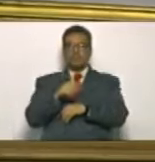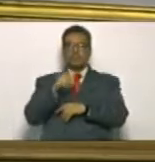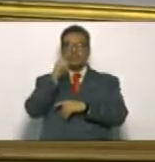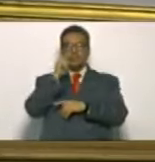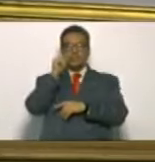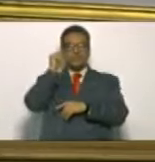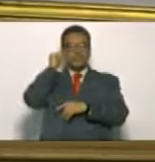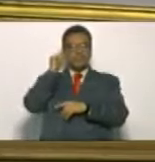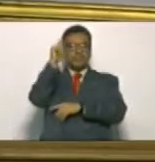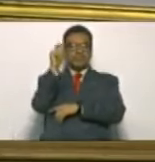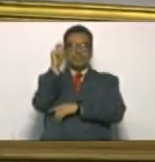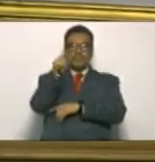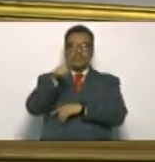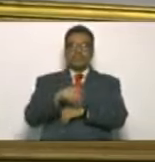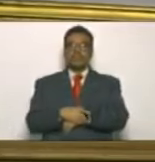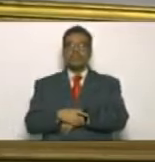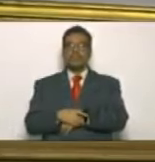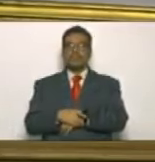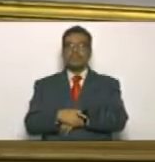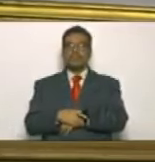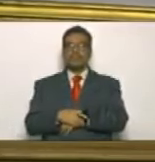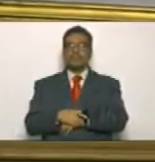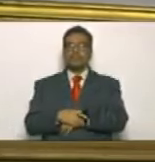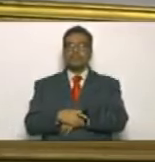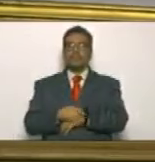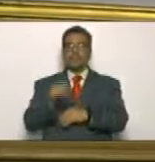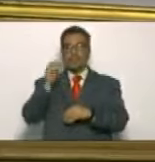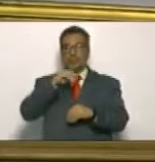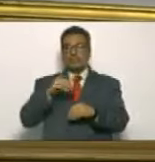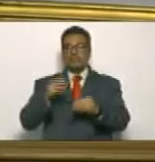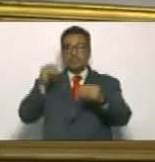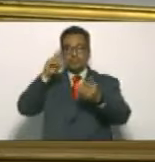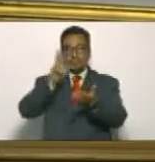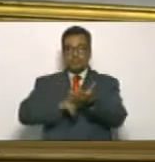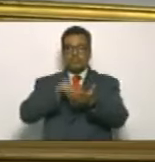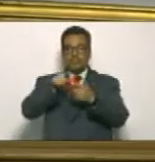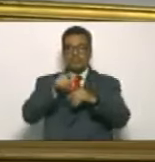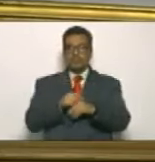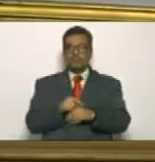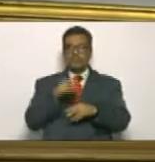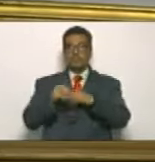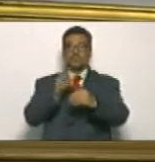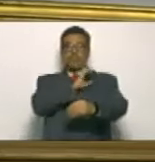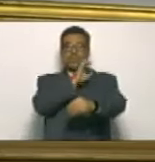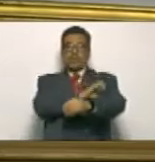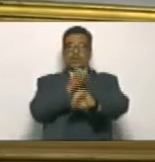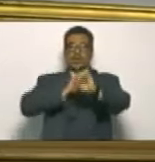honorables diputadas y honorables diputados que estén en favor de aprobar el acuerdo en enérgico